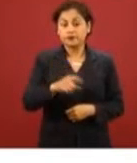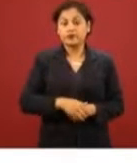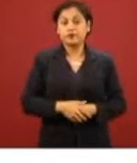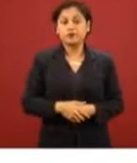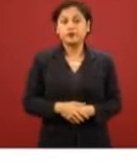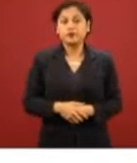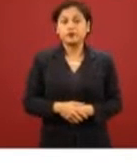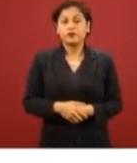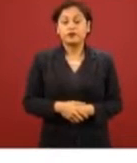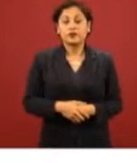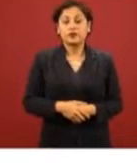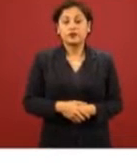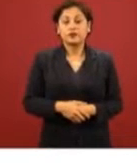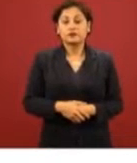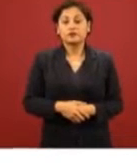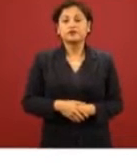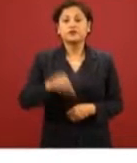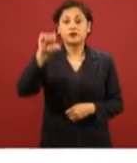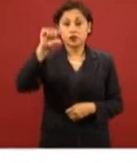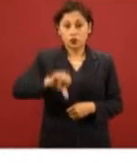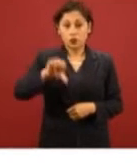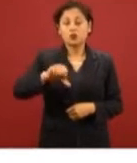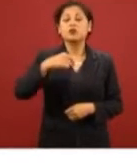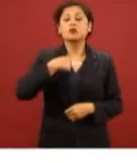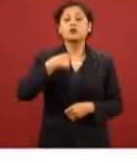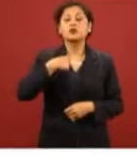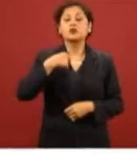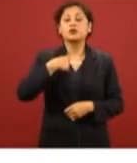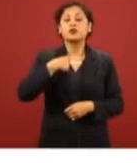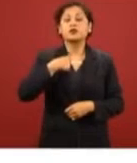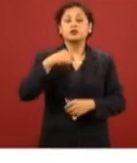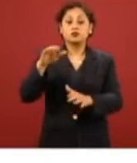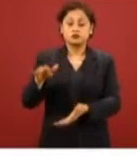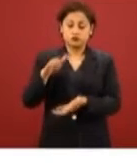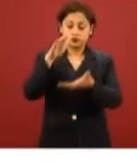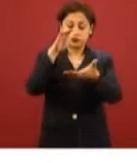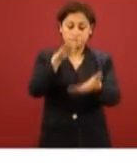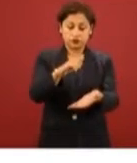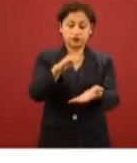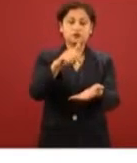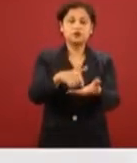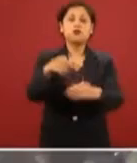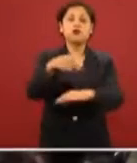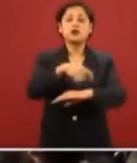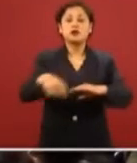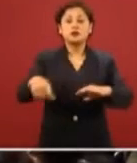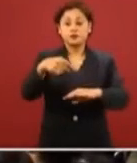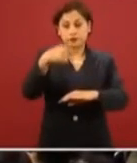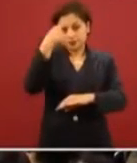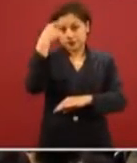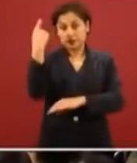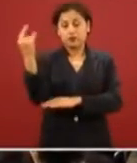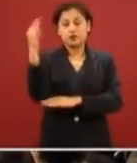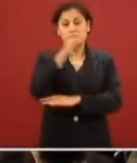voy a hacer entrega de la primera venta del avión, del billete de avión presidencial, al